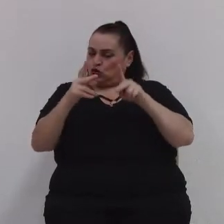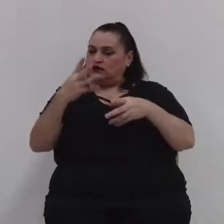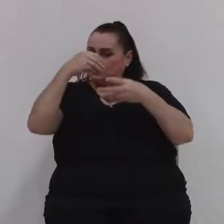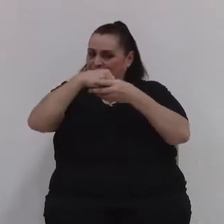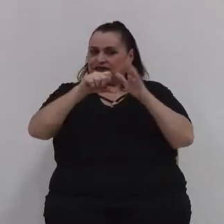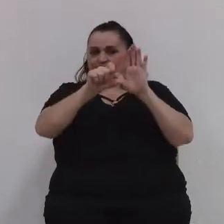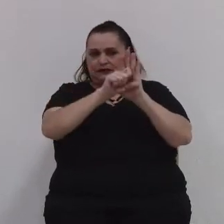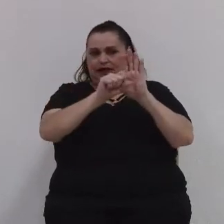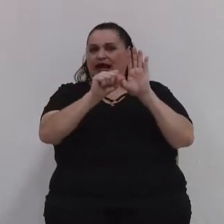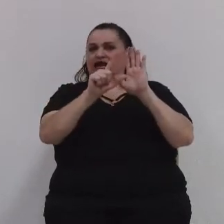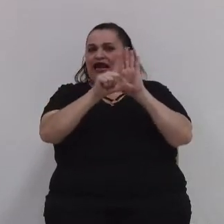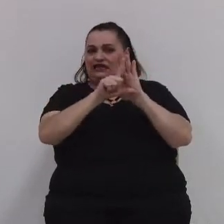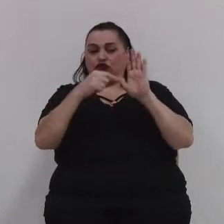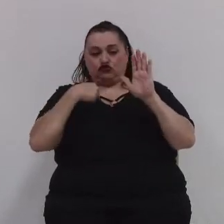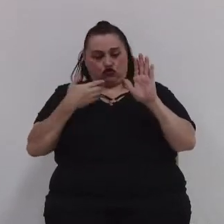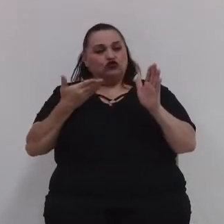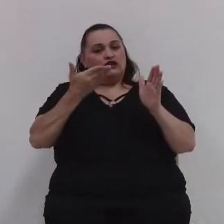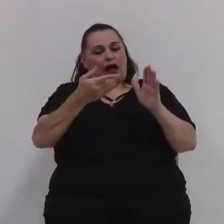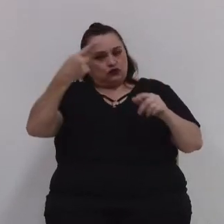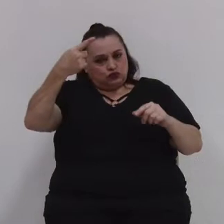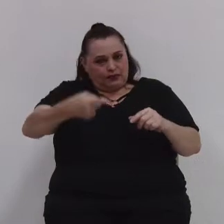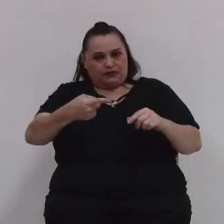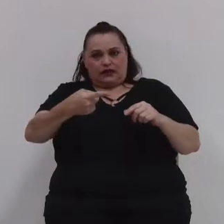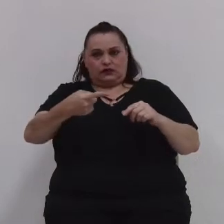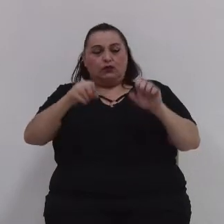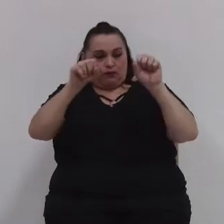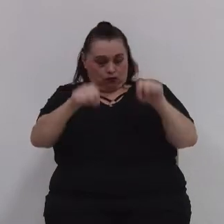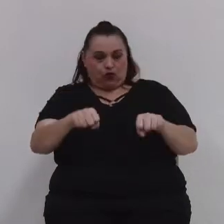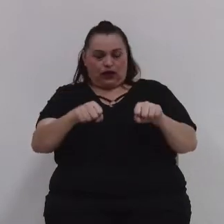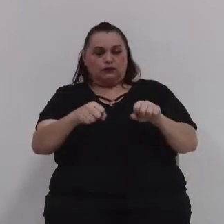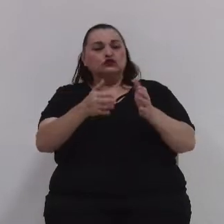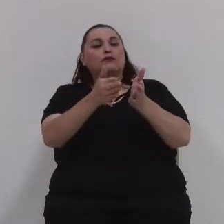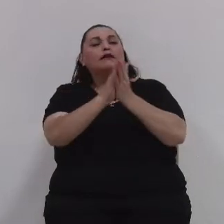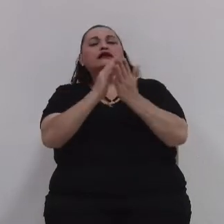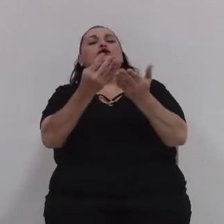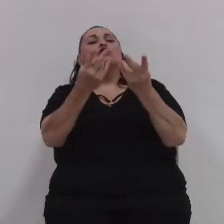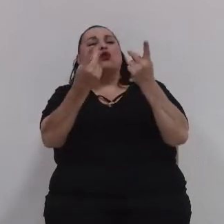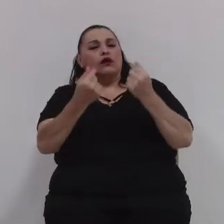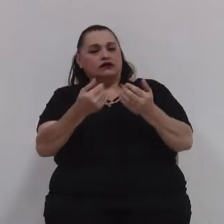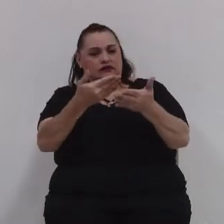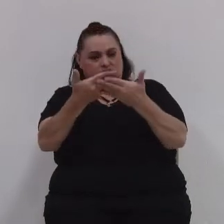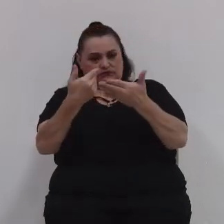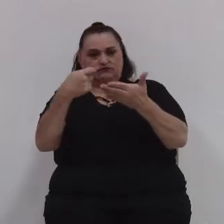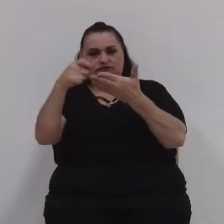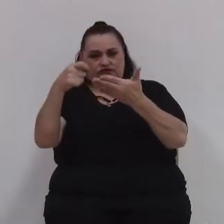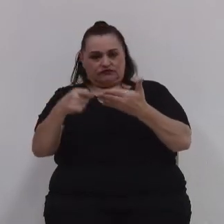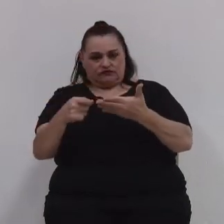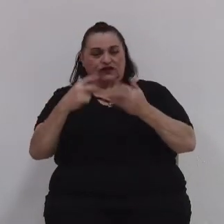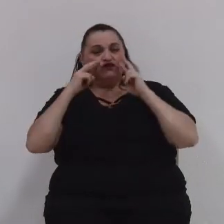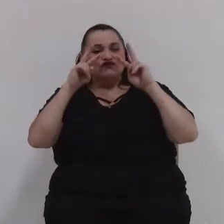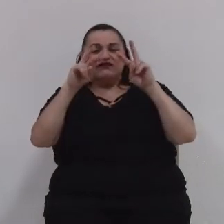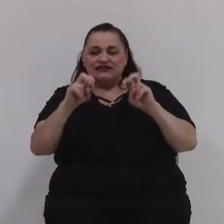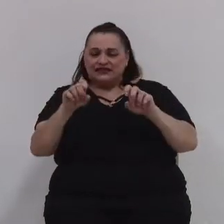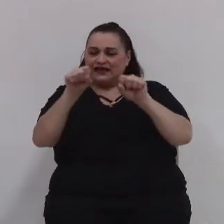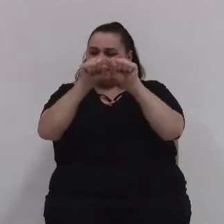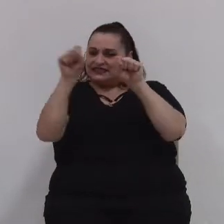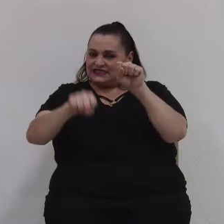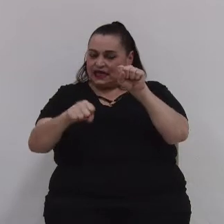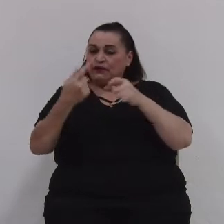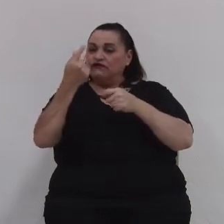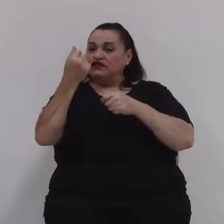somos nosotros los que les damos un mandato y a los que les podemos pedir cuentas. Hay que revisar el sistema de financiamiento